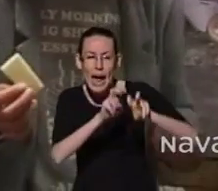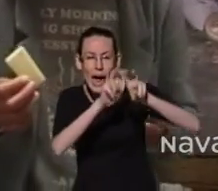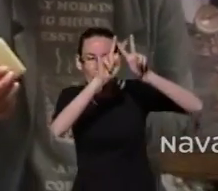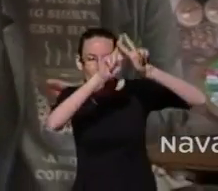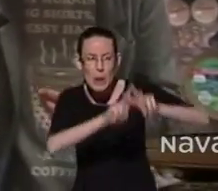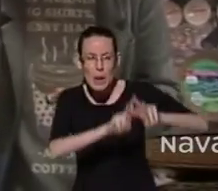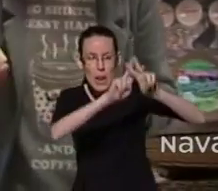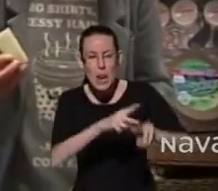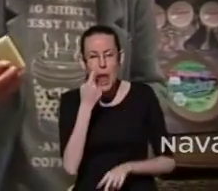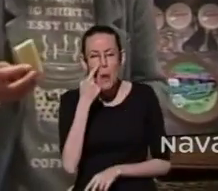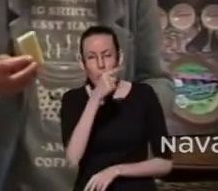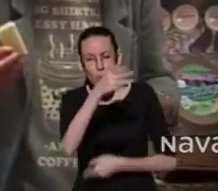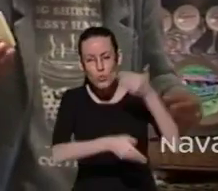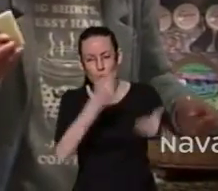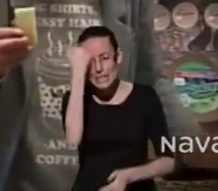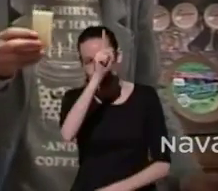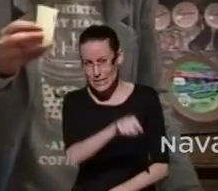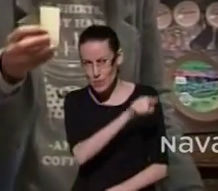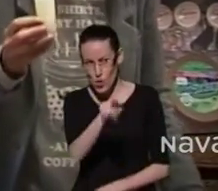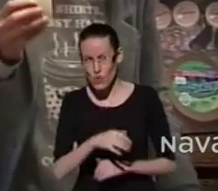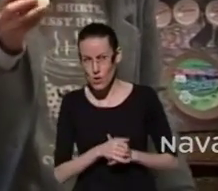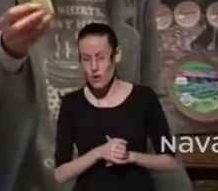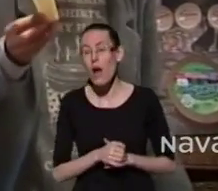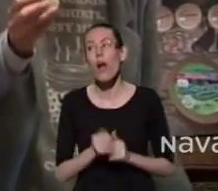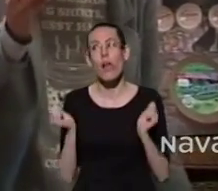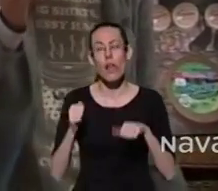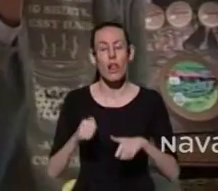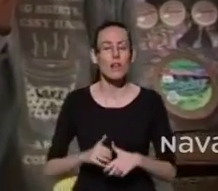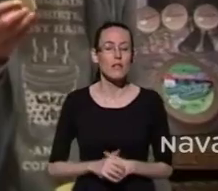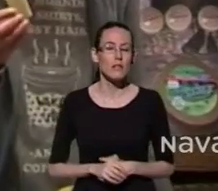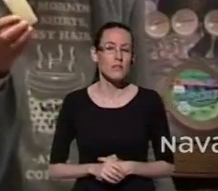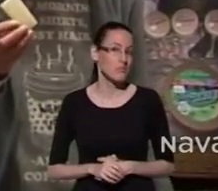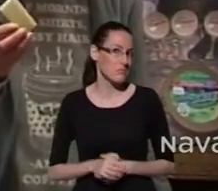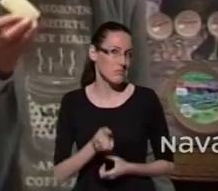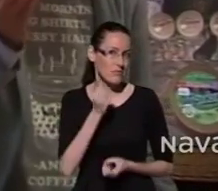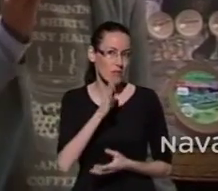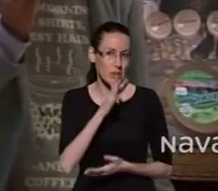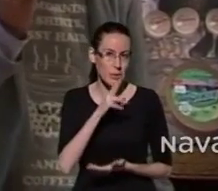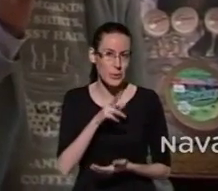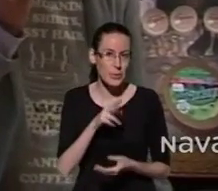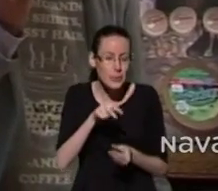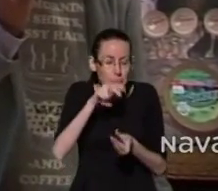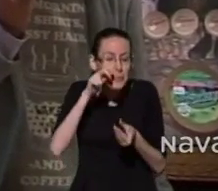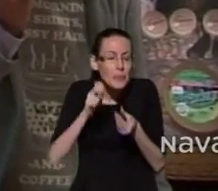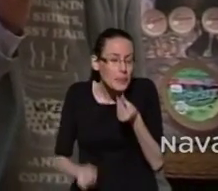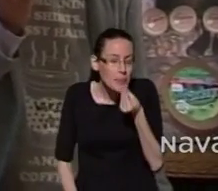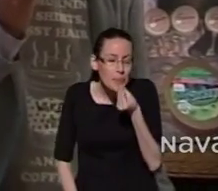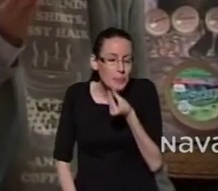hacer todo el proceso vale. O no. Vale. Pues bueno, ahora lo olemos otra vez.